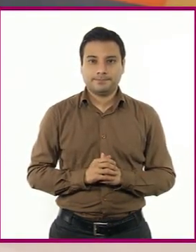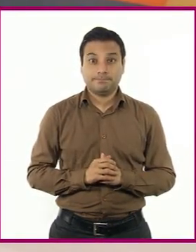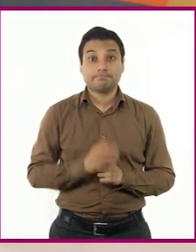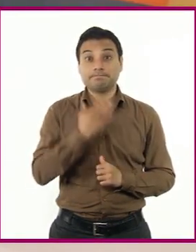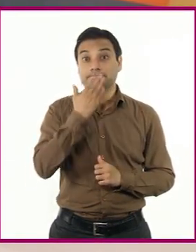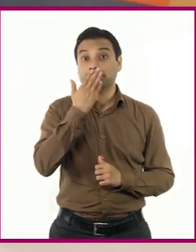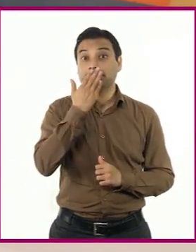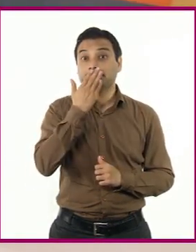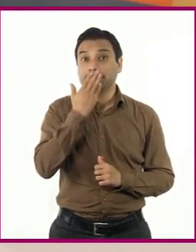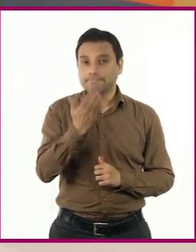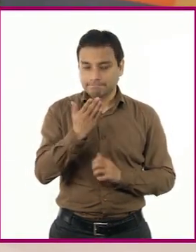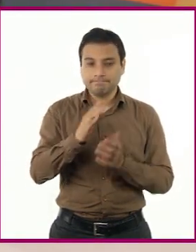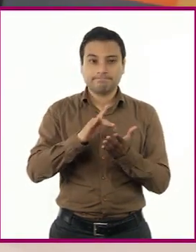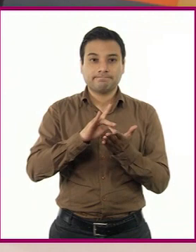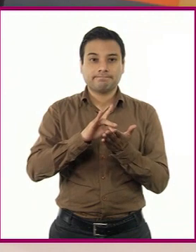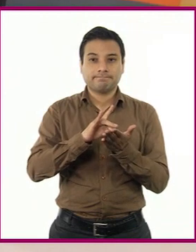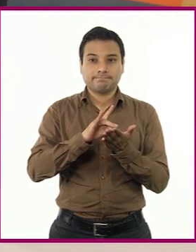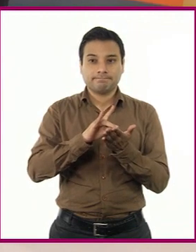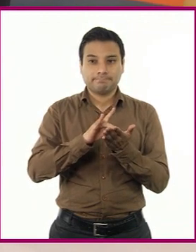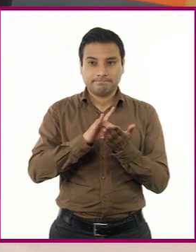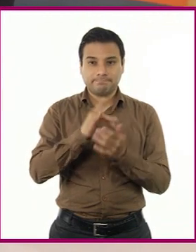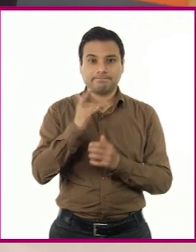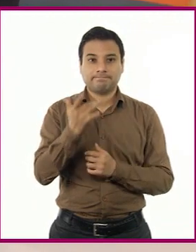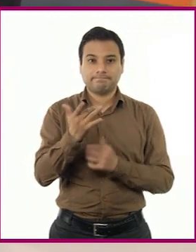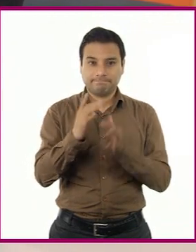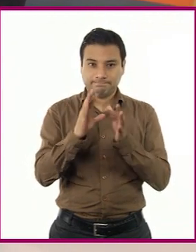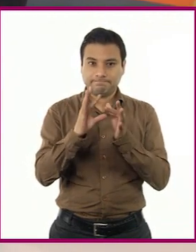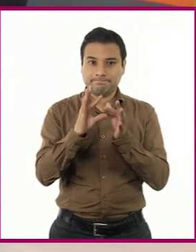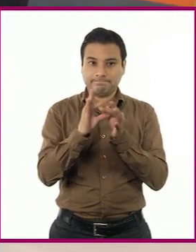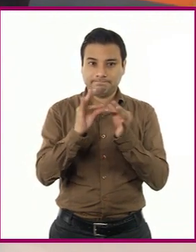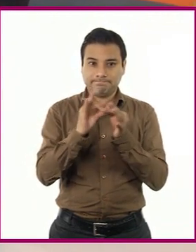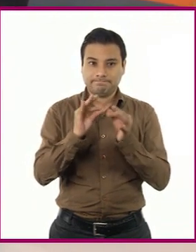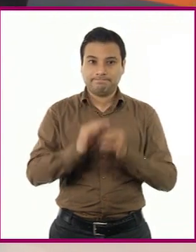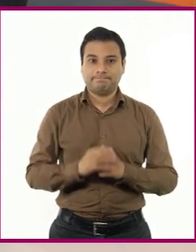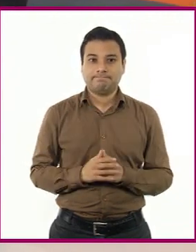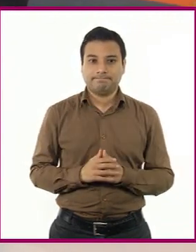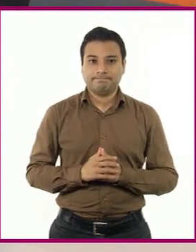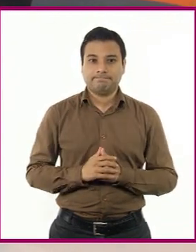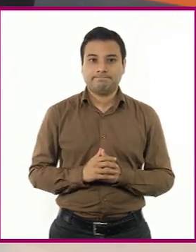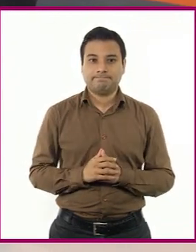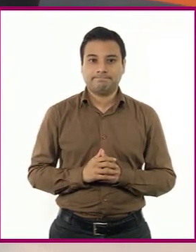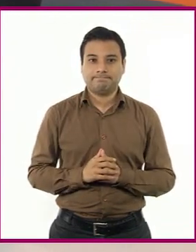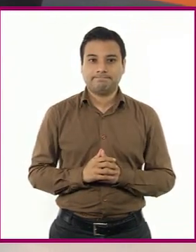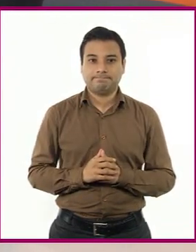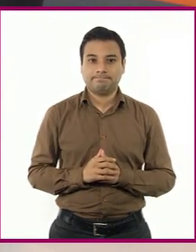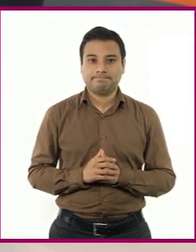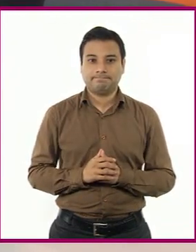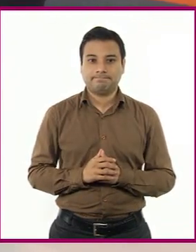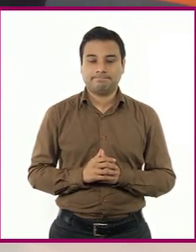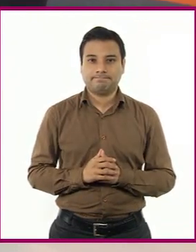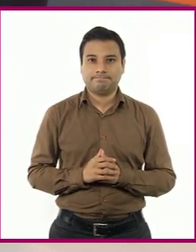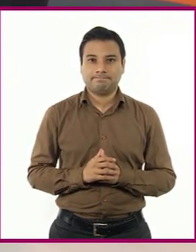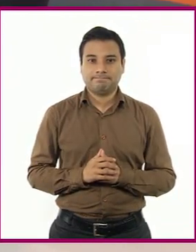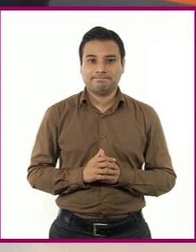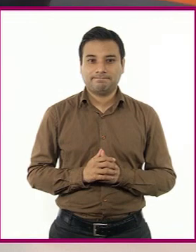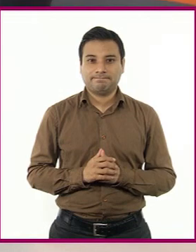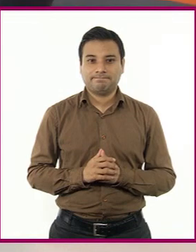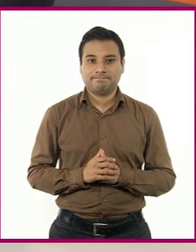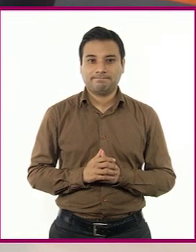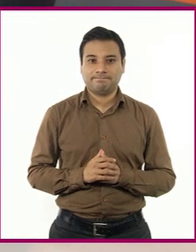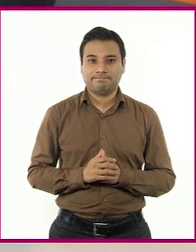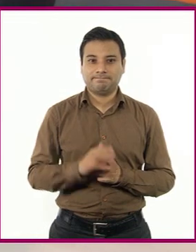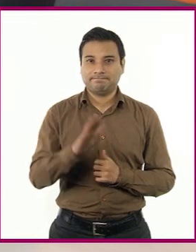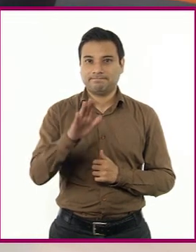Excelente, Estrella. Gracias por compartir en qué consisten las medidas de tendencia central. Alumnas y alumnos, las y los